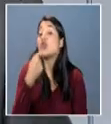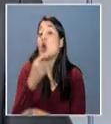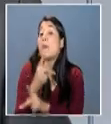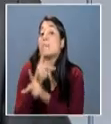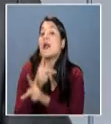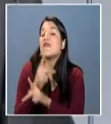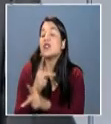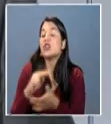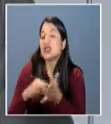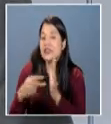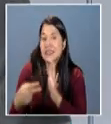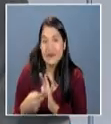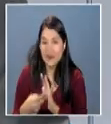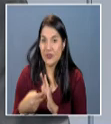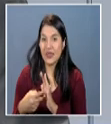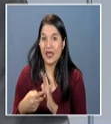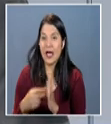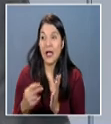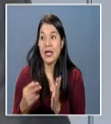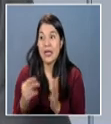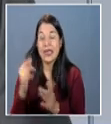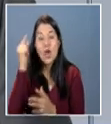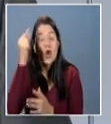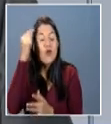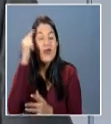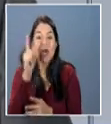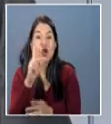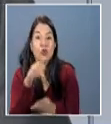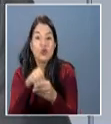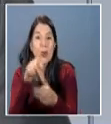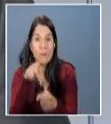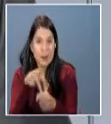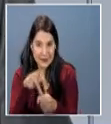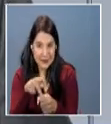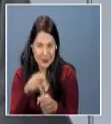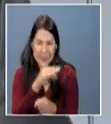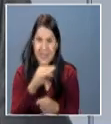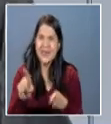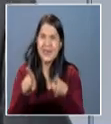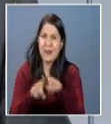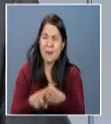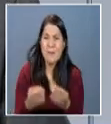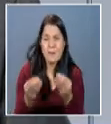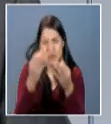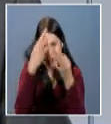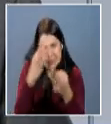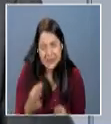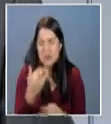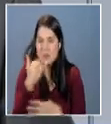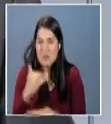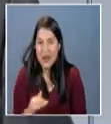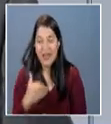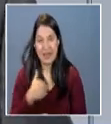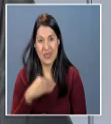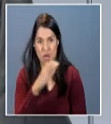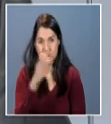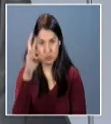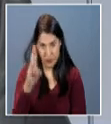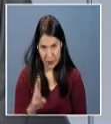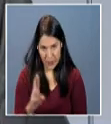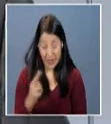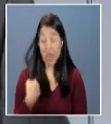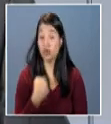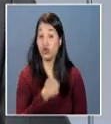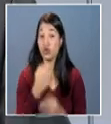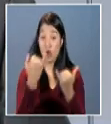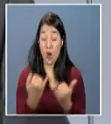de ausencia del Estado. Y no solamente de ausencia del Estado, sino también una serie de prácticas nefastas que hemos tenido aquí en Costa Rica. Es decir, aquí estamos